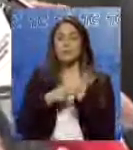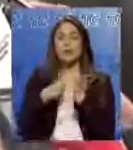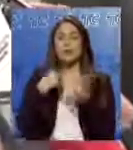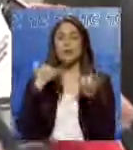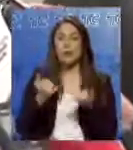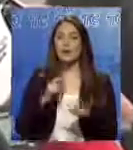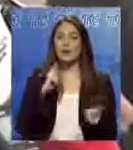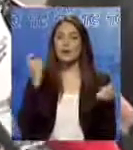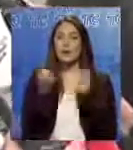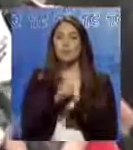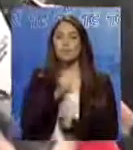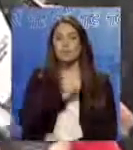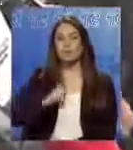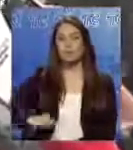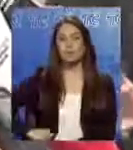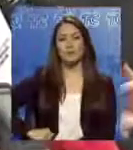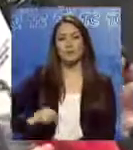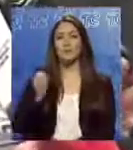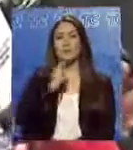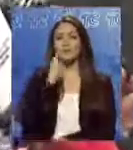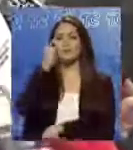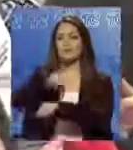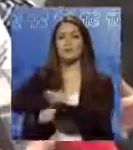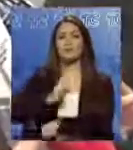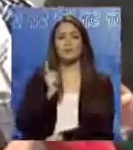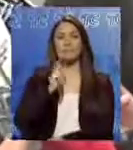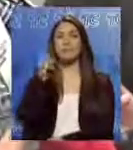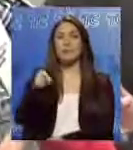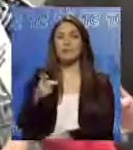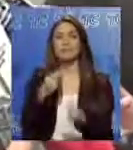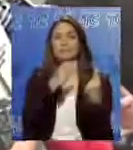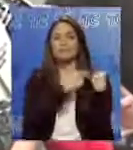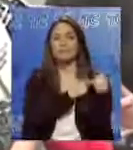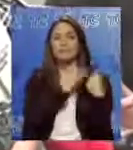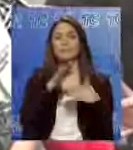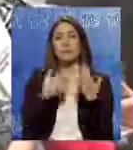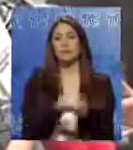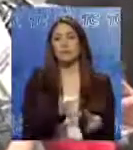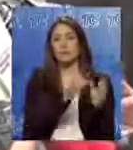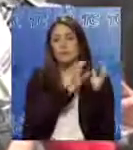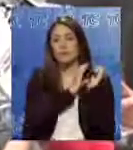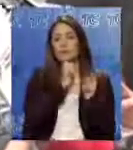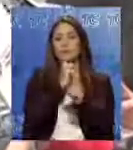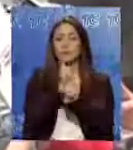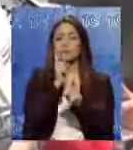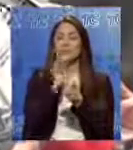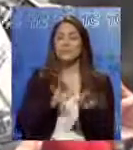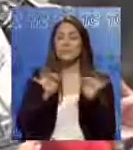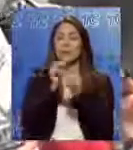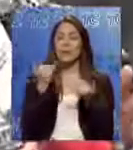suscitamos cambio de matriz productiva, no la decretamos, y para eso se requiere la participación de todos. Es por eso la importancia